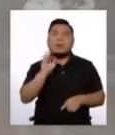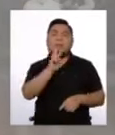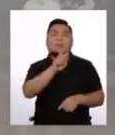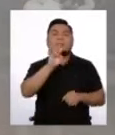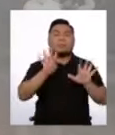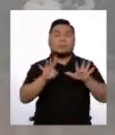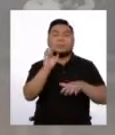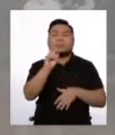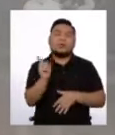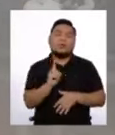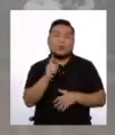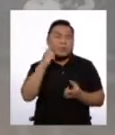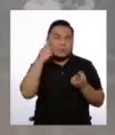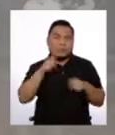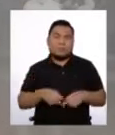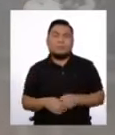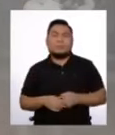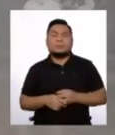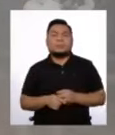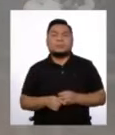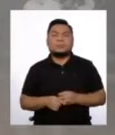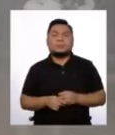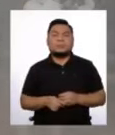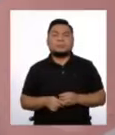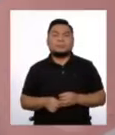29% lo desaprueba.